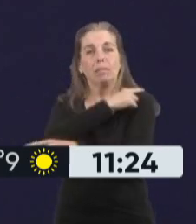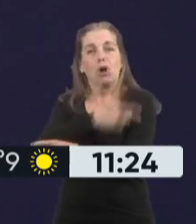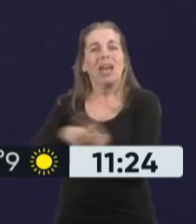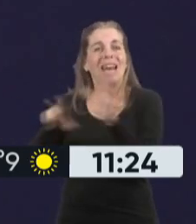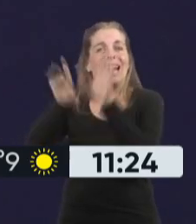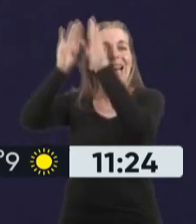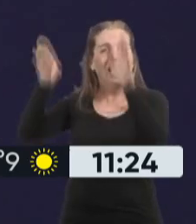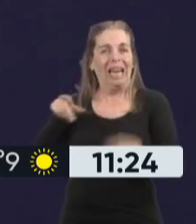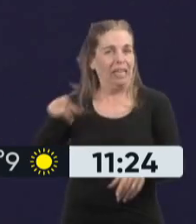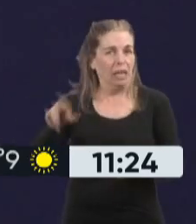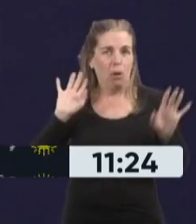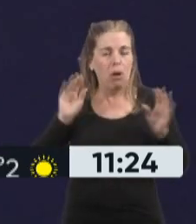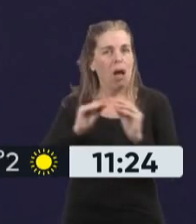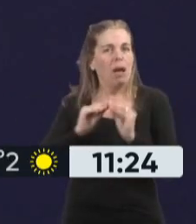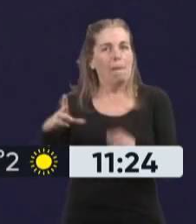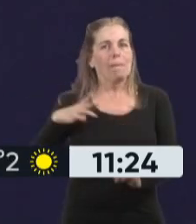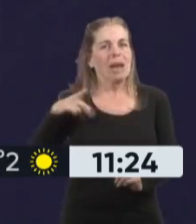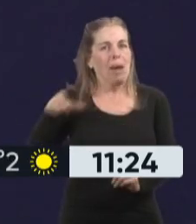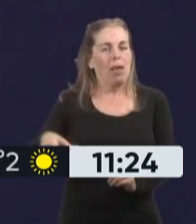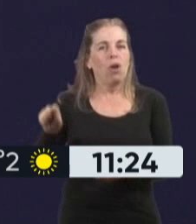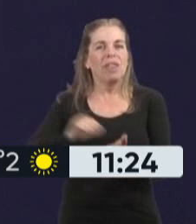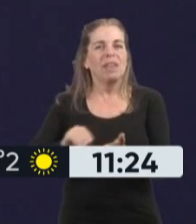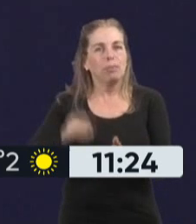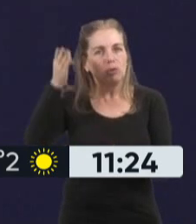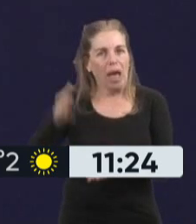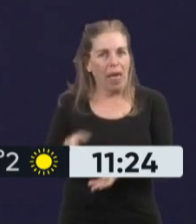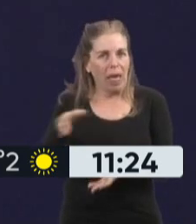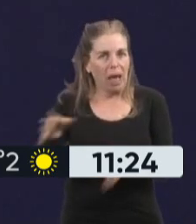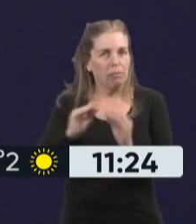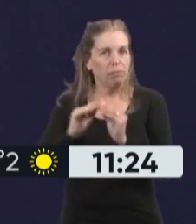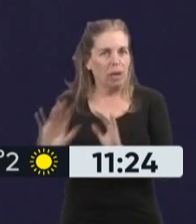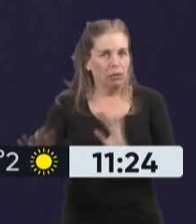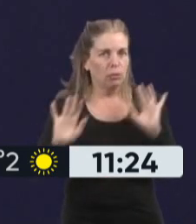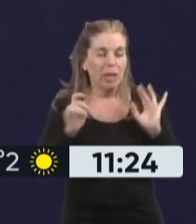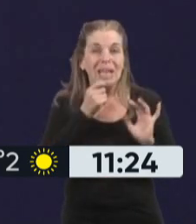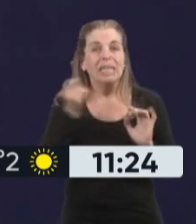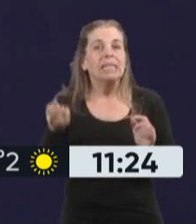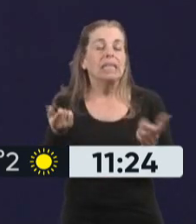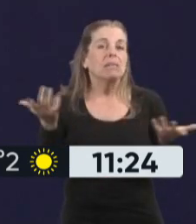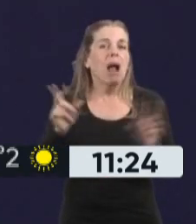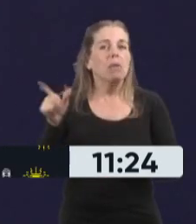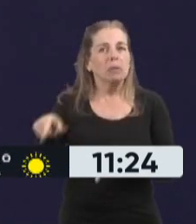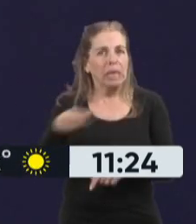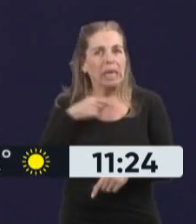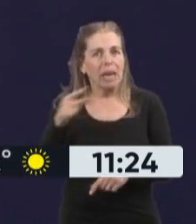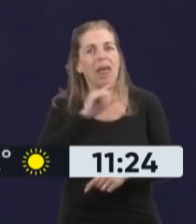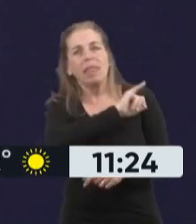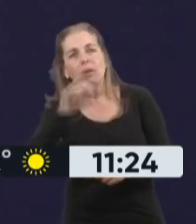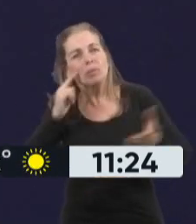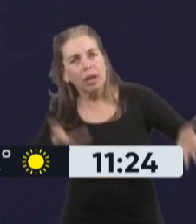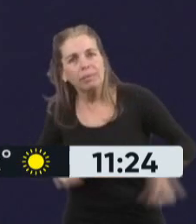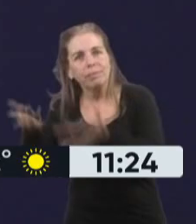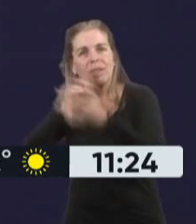términos particulares de la diputada, que tiene su agenda y en tal caso si tienen las denuncias para hacer, que las haga. Bueno, ha hecho